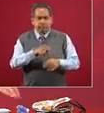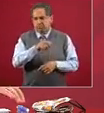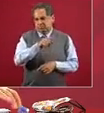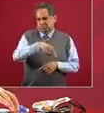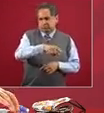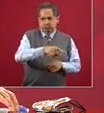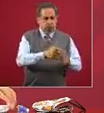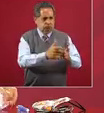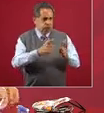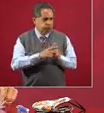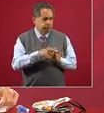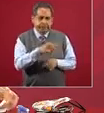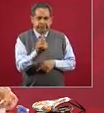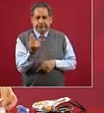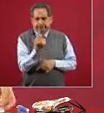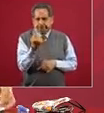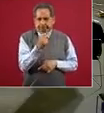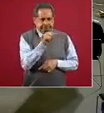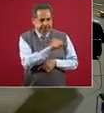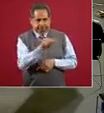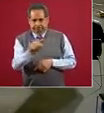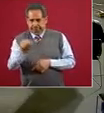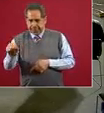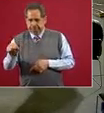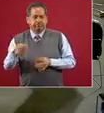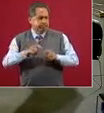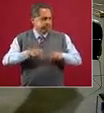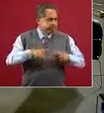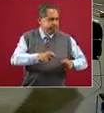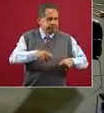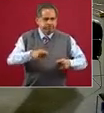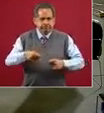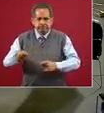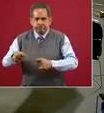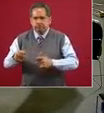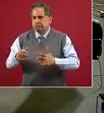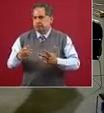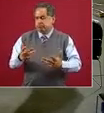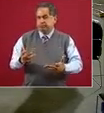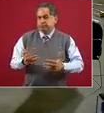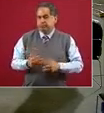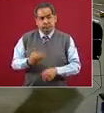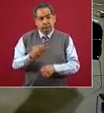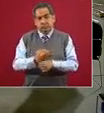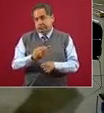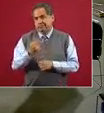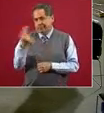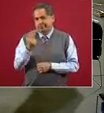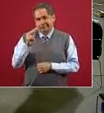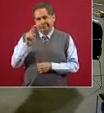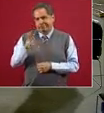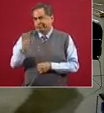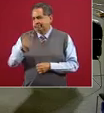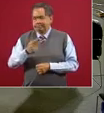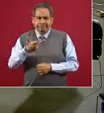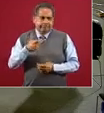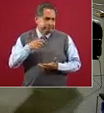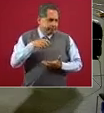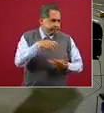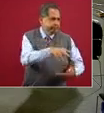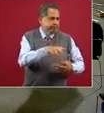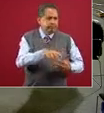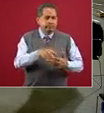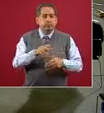grupos prioritarios de la población, sobre todo ahora tan necesarios para hacer frente a